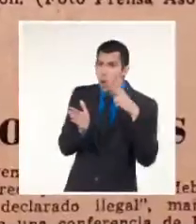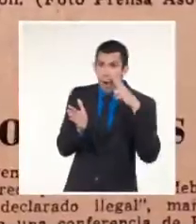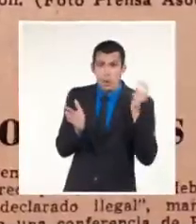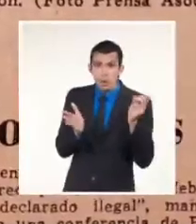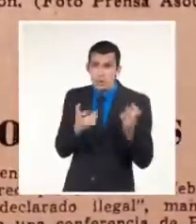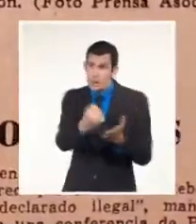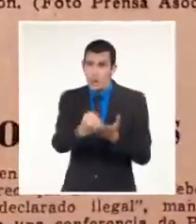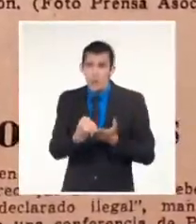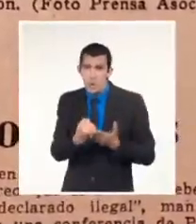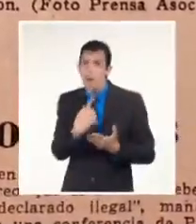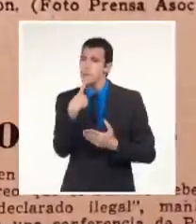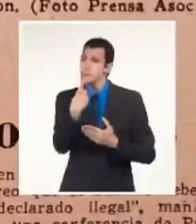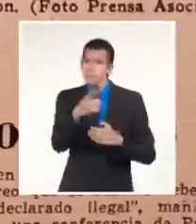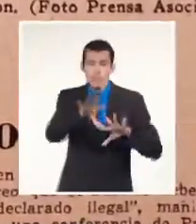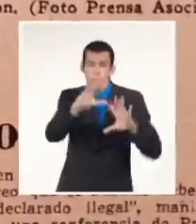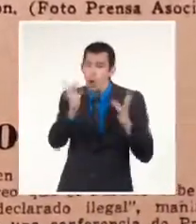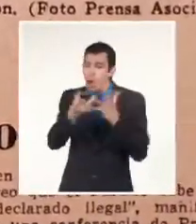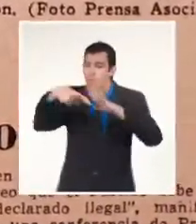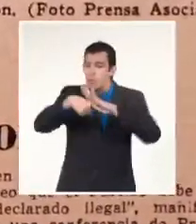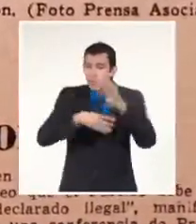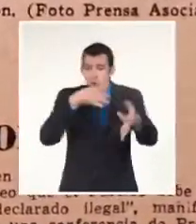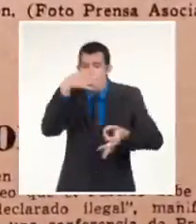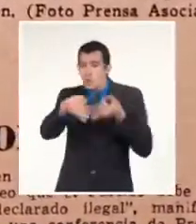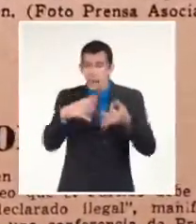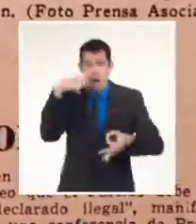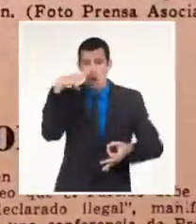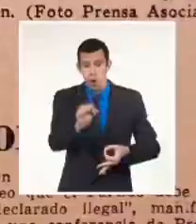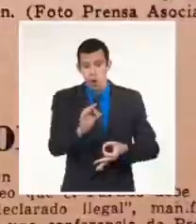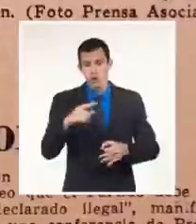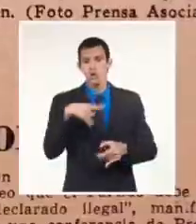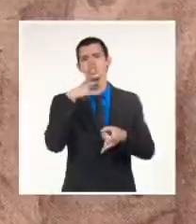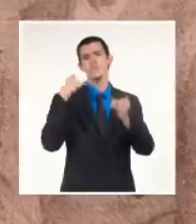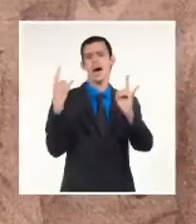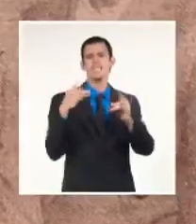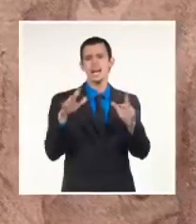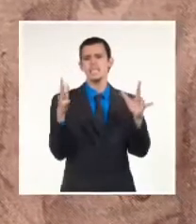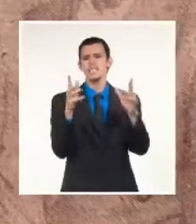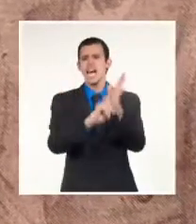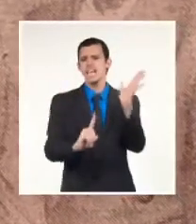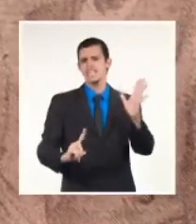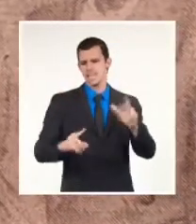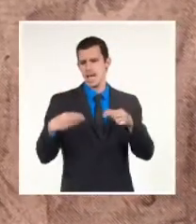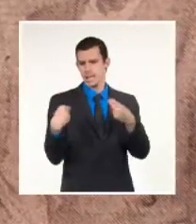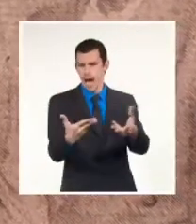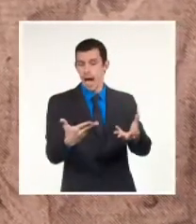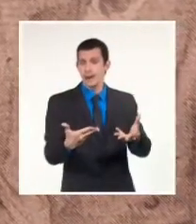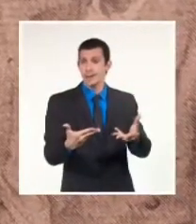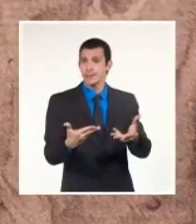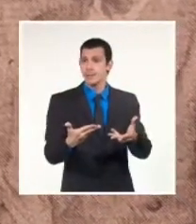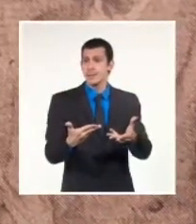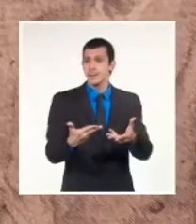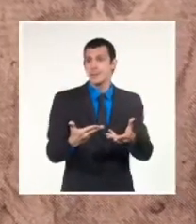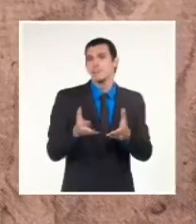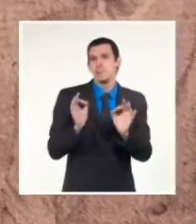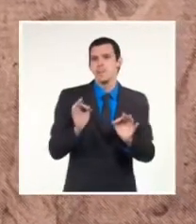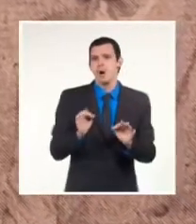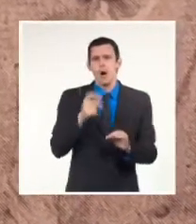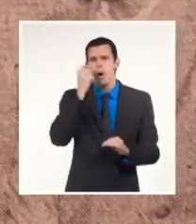Hasta que se aseguró que el señor este Belli no moriría. Entonces nos hacen un juicio, a Lolita la acusan